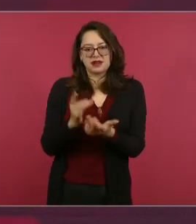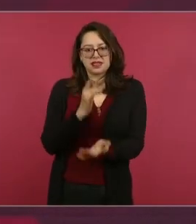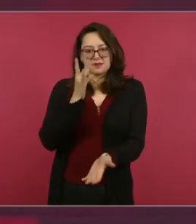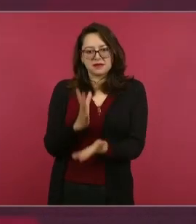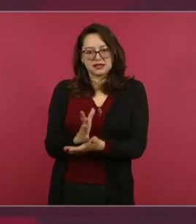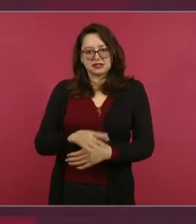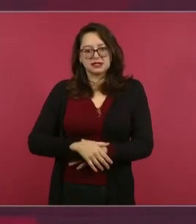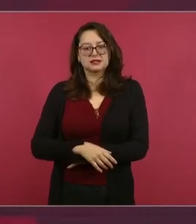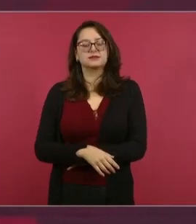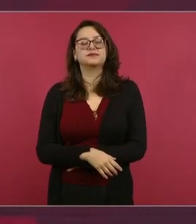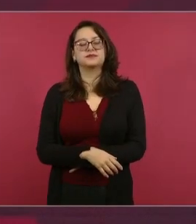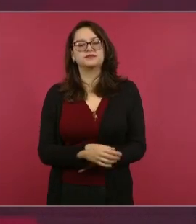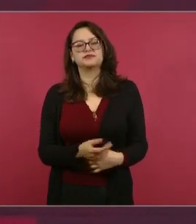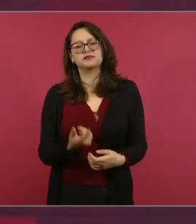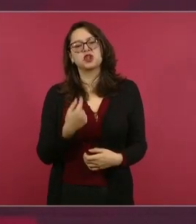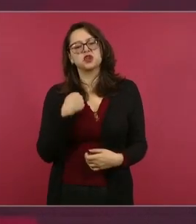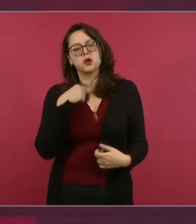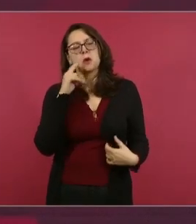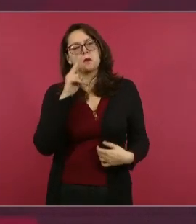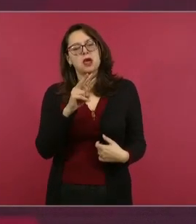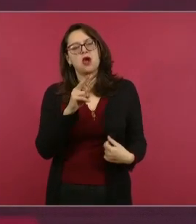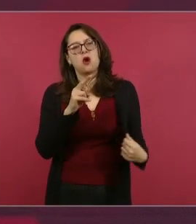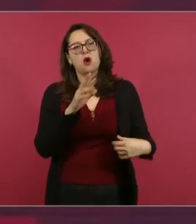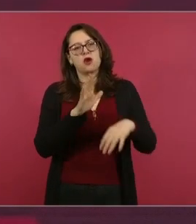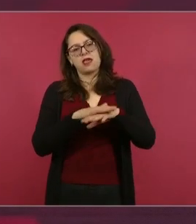ha quedado esto ya de manifiesto.